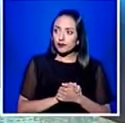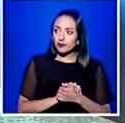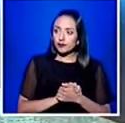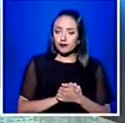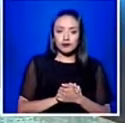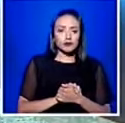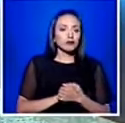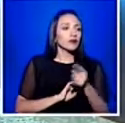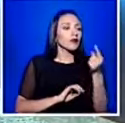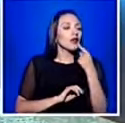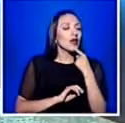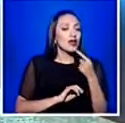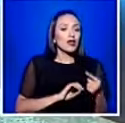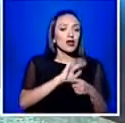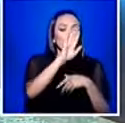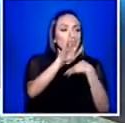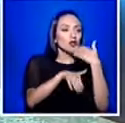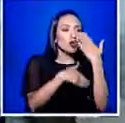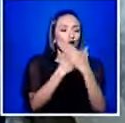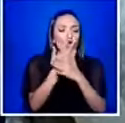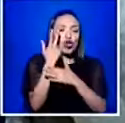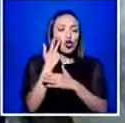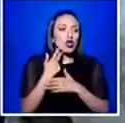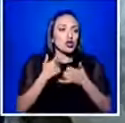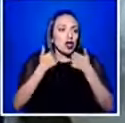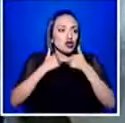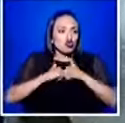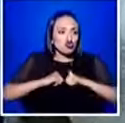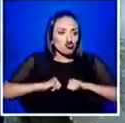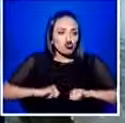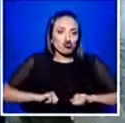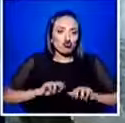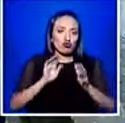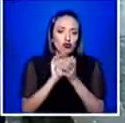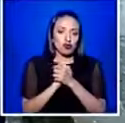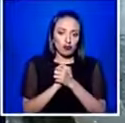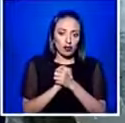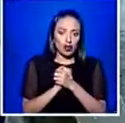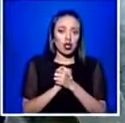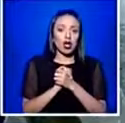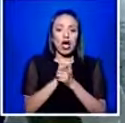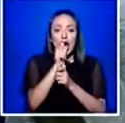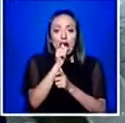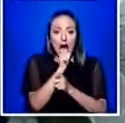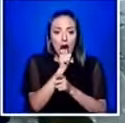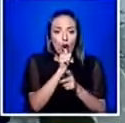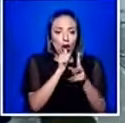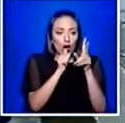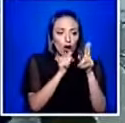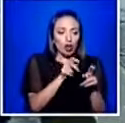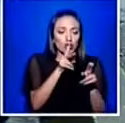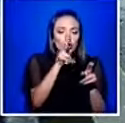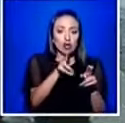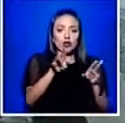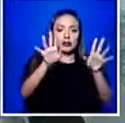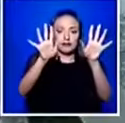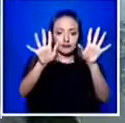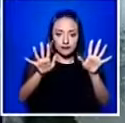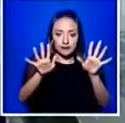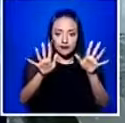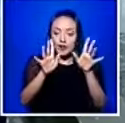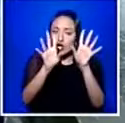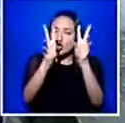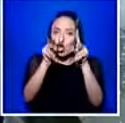Que padecen todos los días, mi querida Ale, que no tienen agua, que ya les vienen racionando el agua. Y lo peor de todo es que ni siquiera